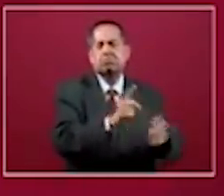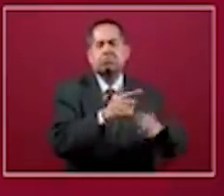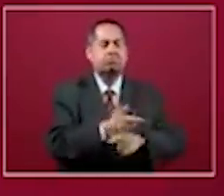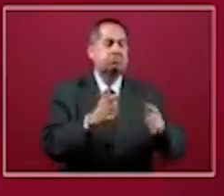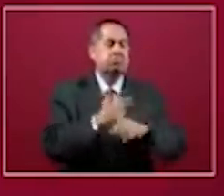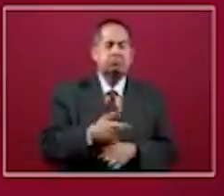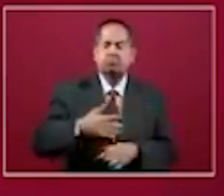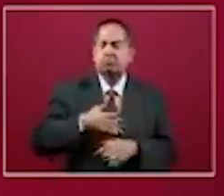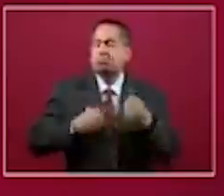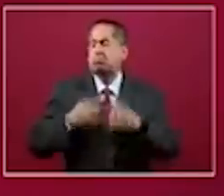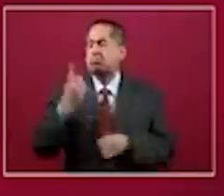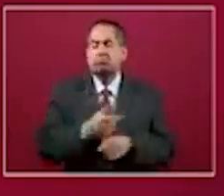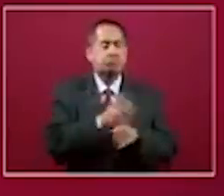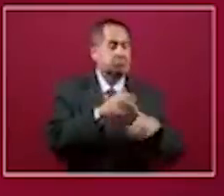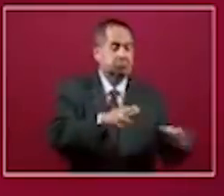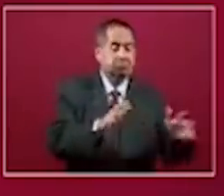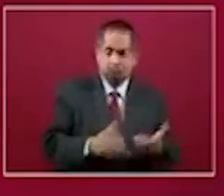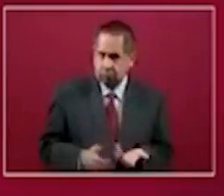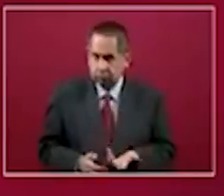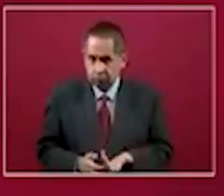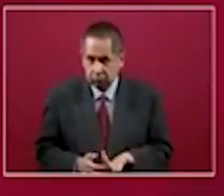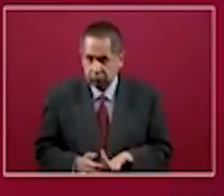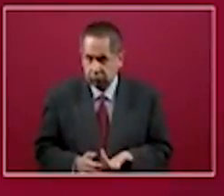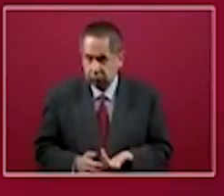manera impune.